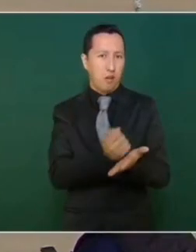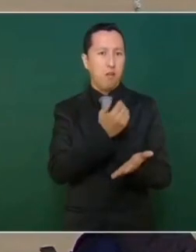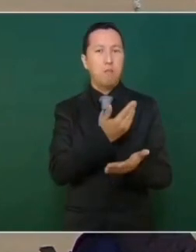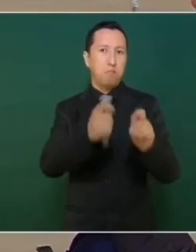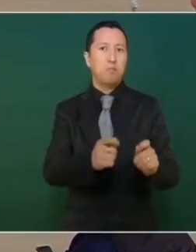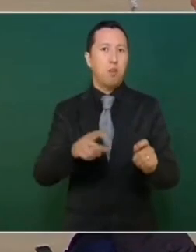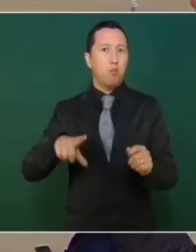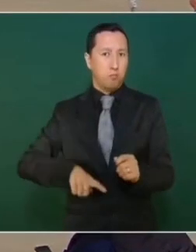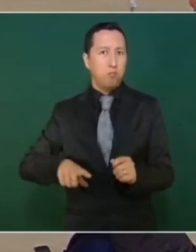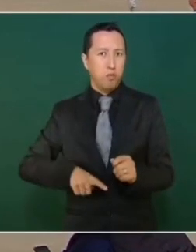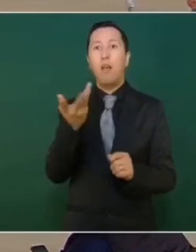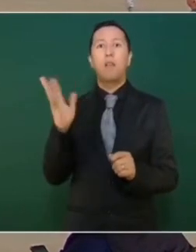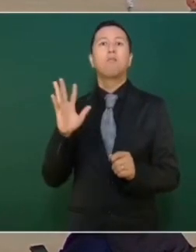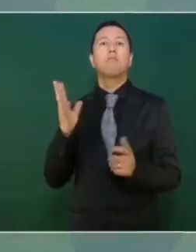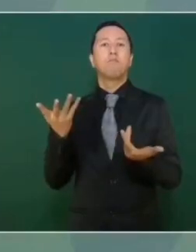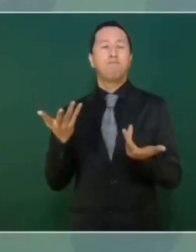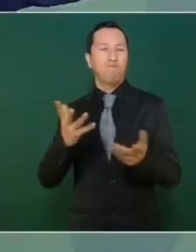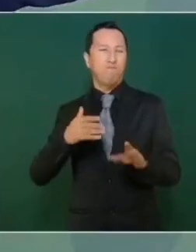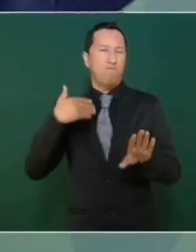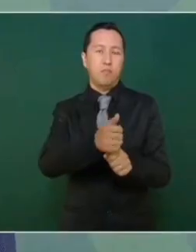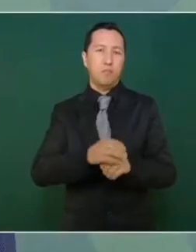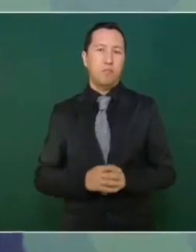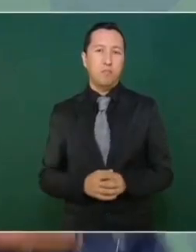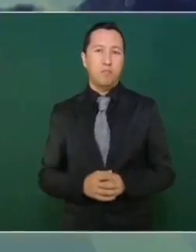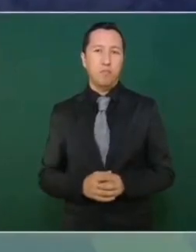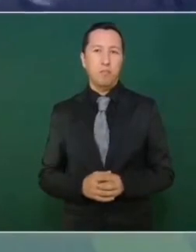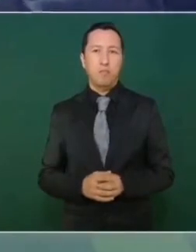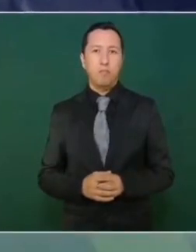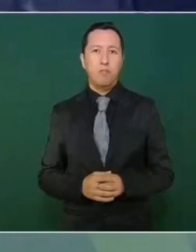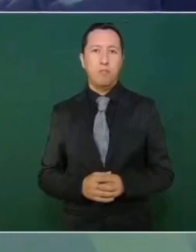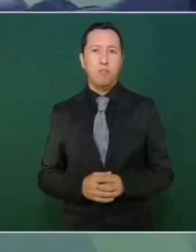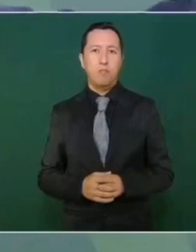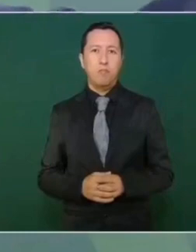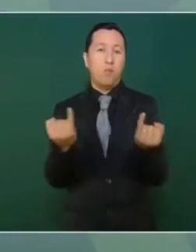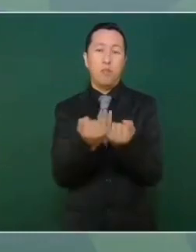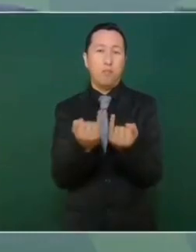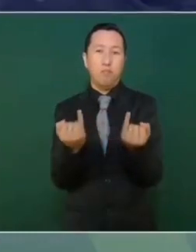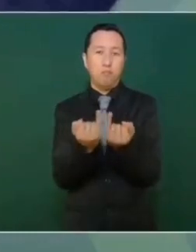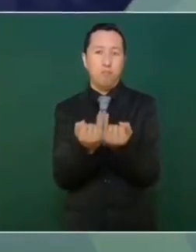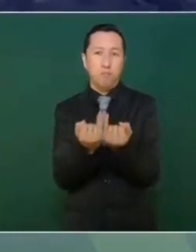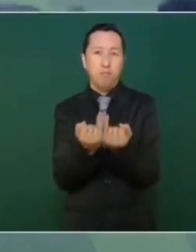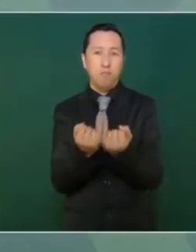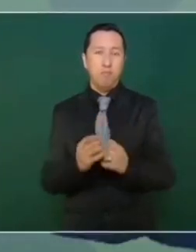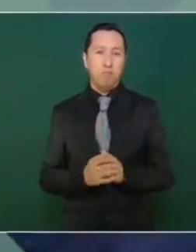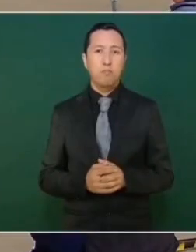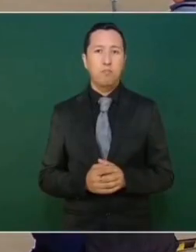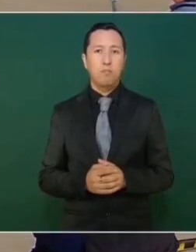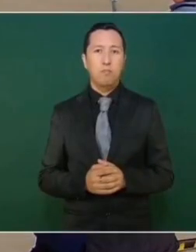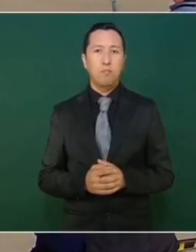al gobierno, le hacen la vida imposible. Aquí lo estamos padeciendo, pero